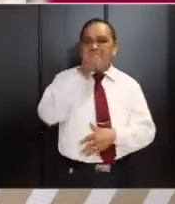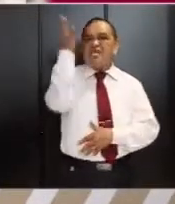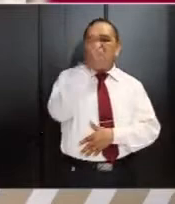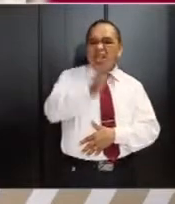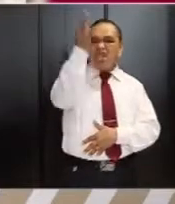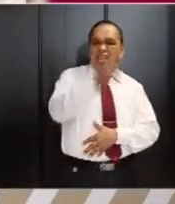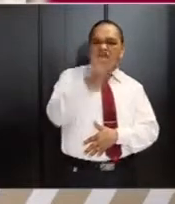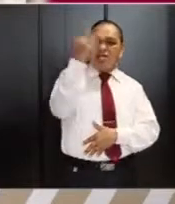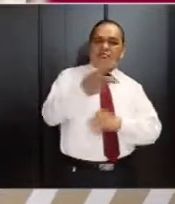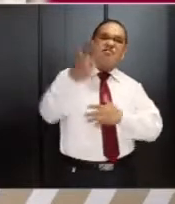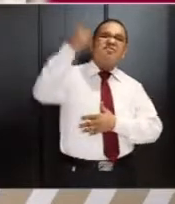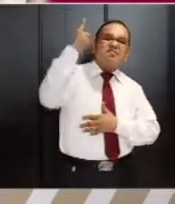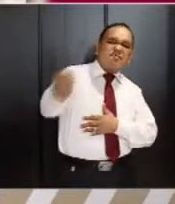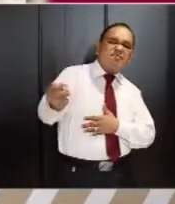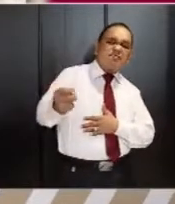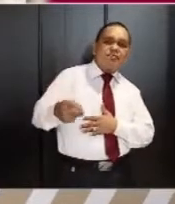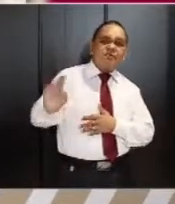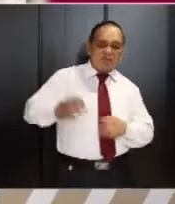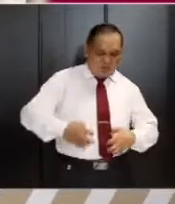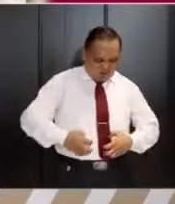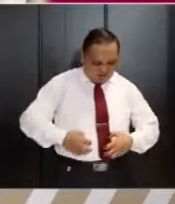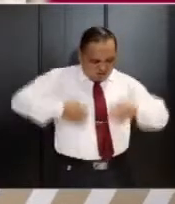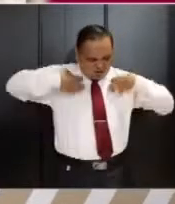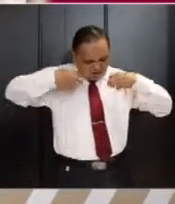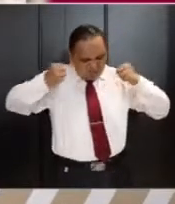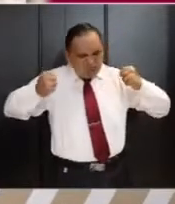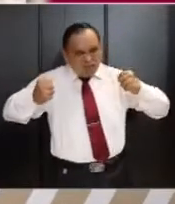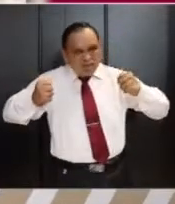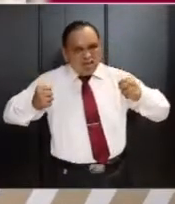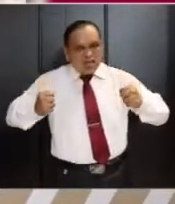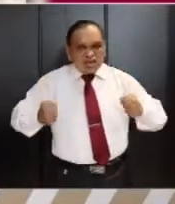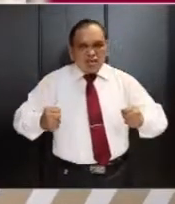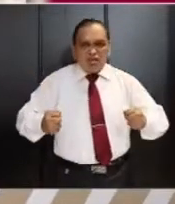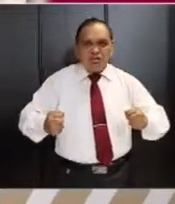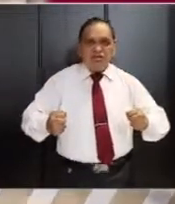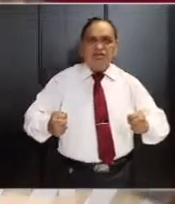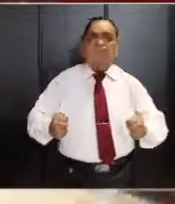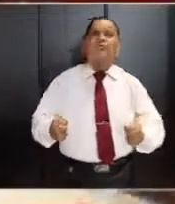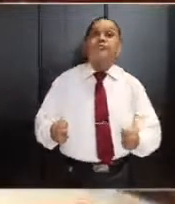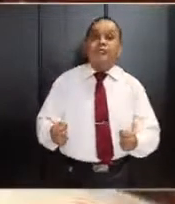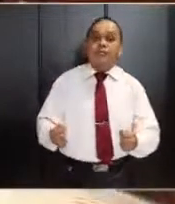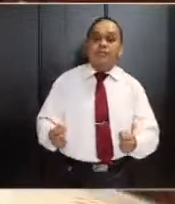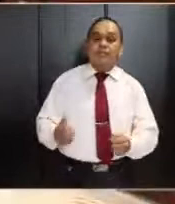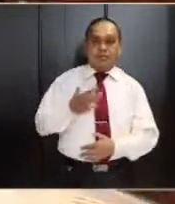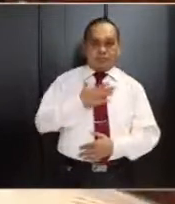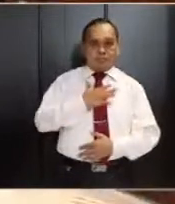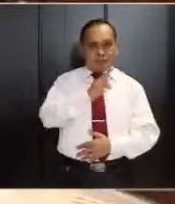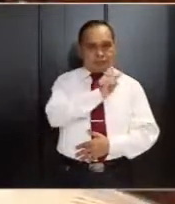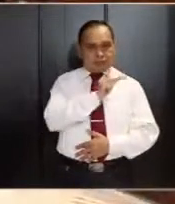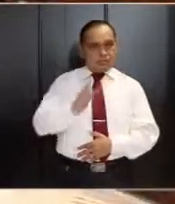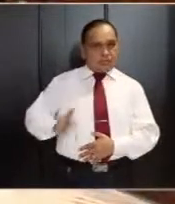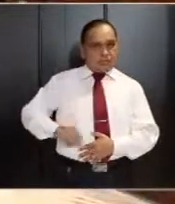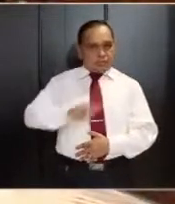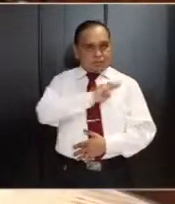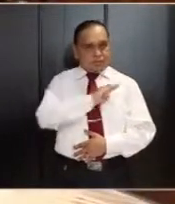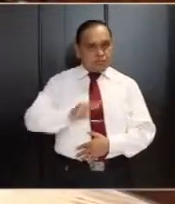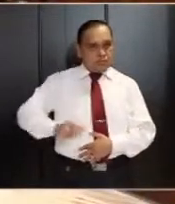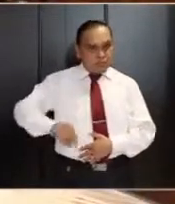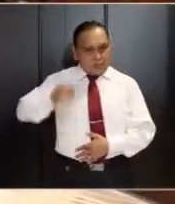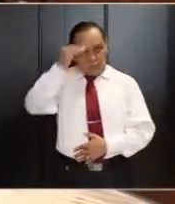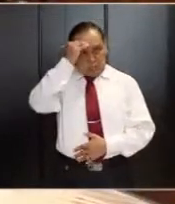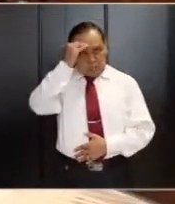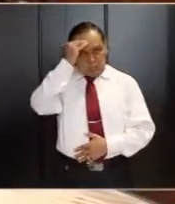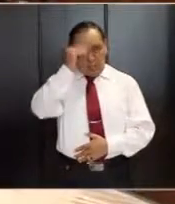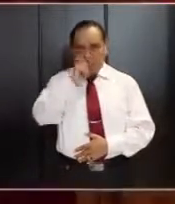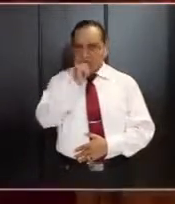cara. Se desató mi ira, pues cuál ira que si... Mire, yo no conocía ni a la presidenta municipal, en verdad, y yo estaba